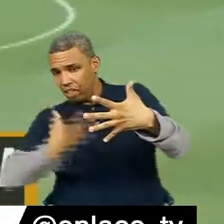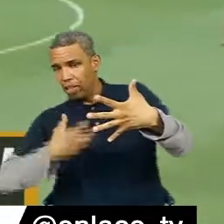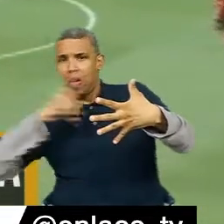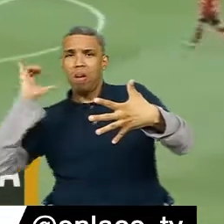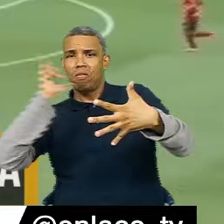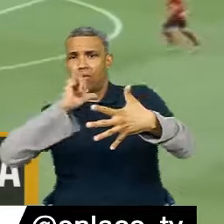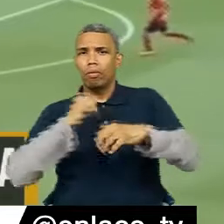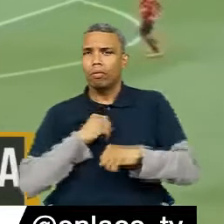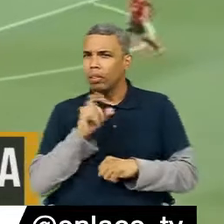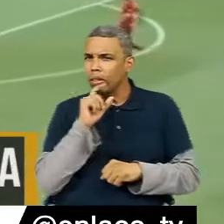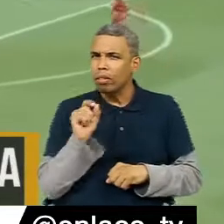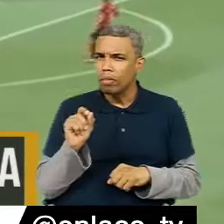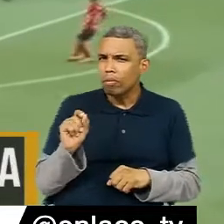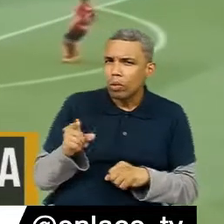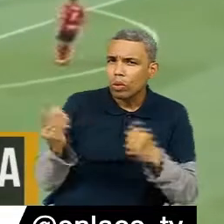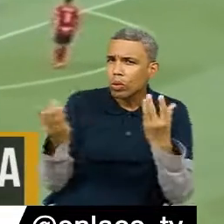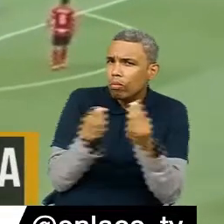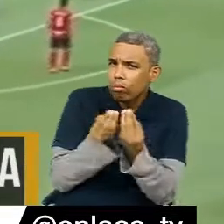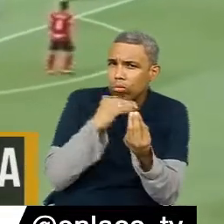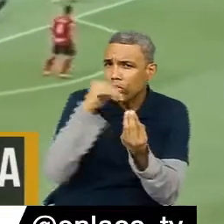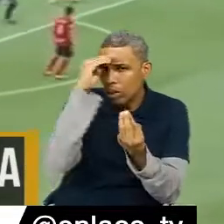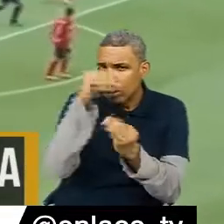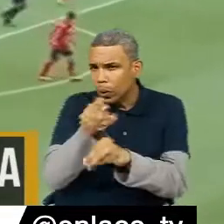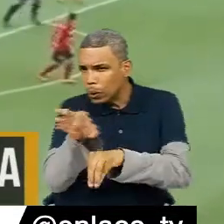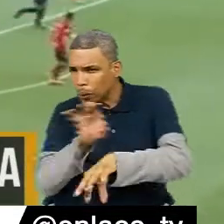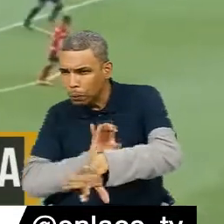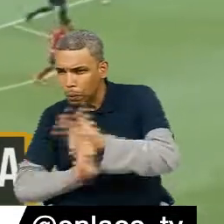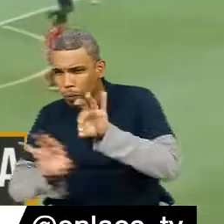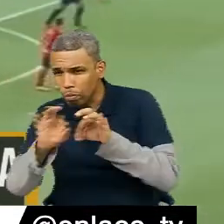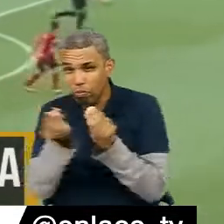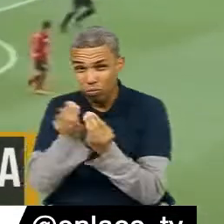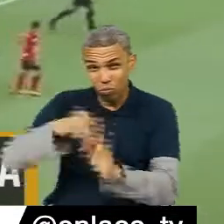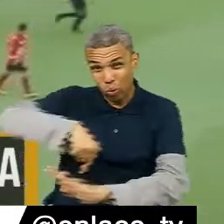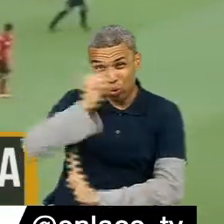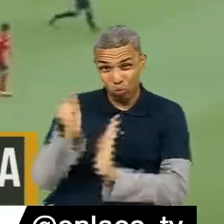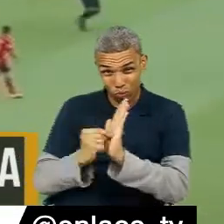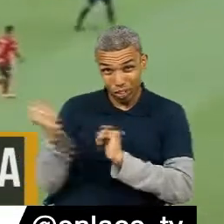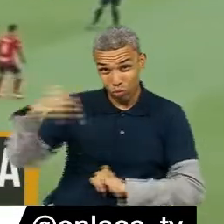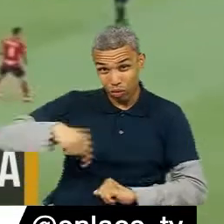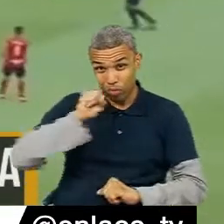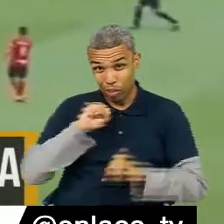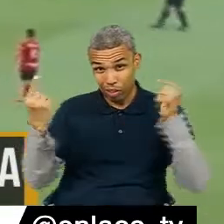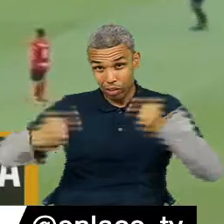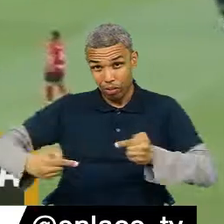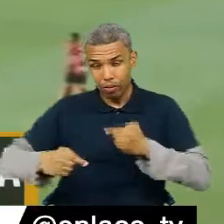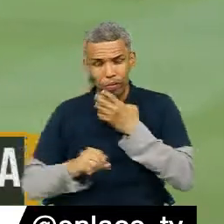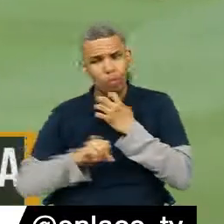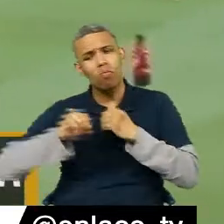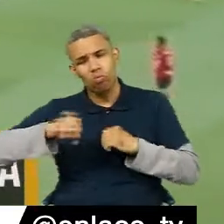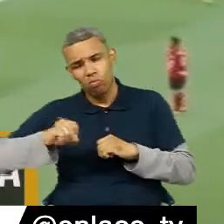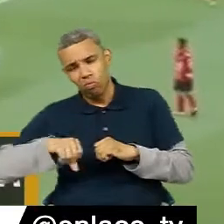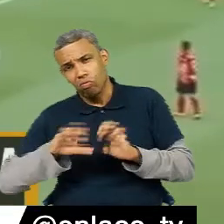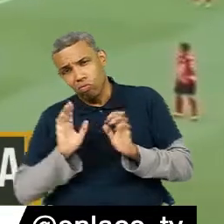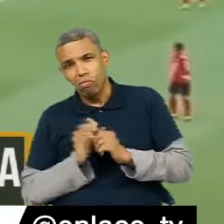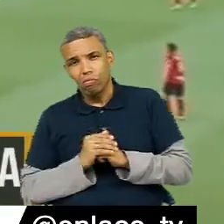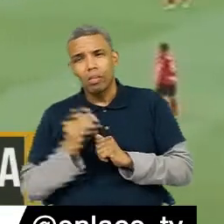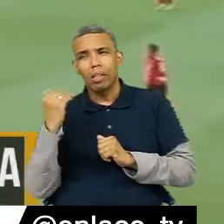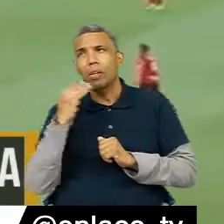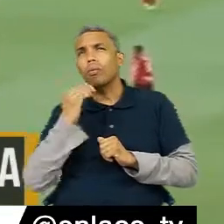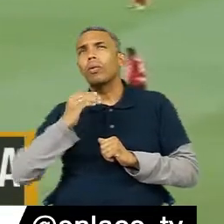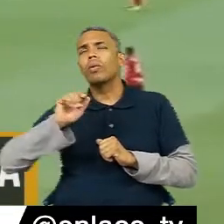toda la gente se ha recuperado, tuvimos un inconveniente físicos, exceptuando Leonardo